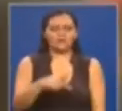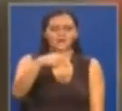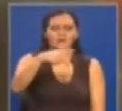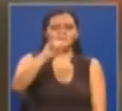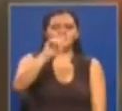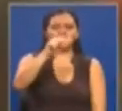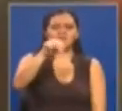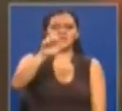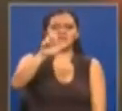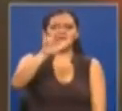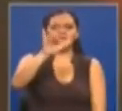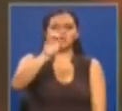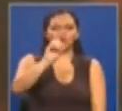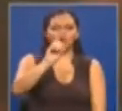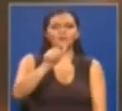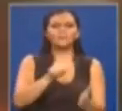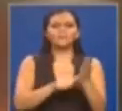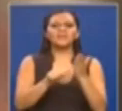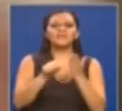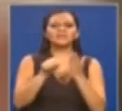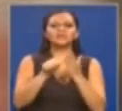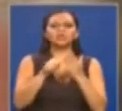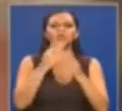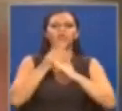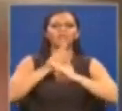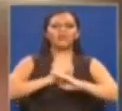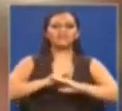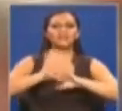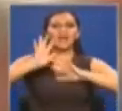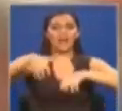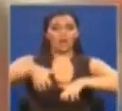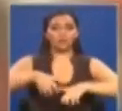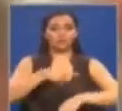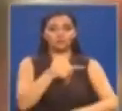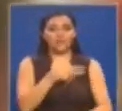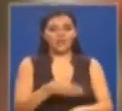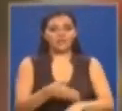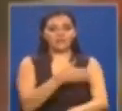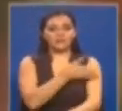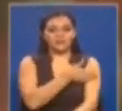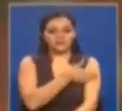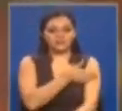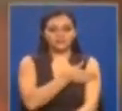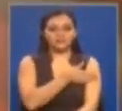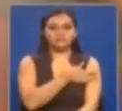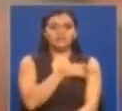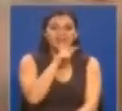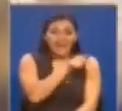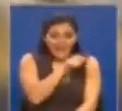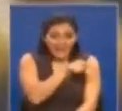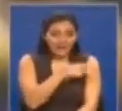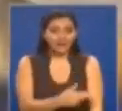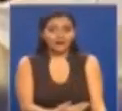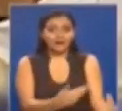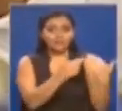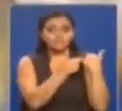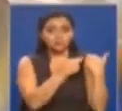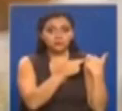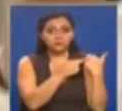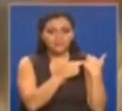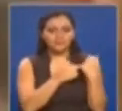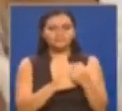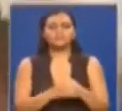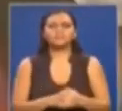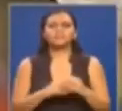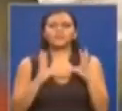me acuerdo, ministro de Defensa de Férez Cordero, cuando, en uso de sus atribuciones, el